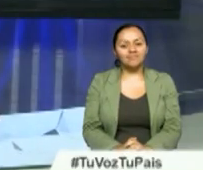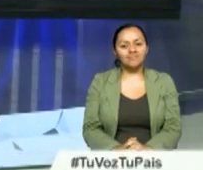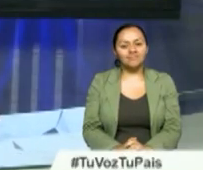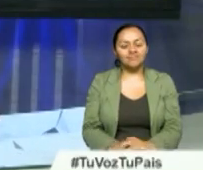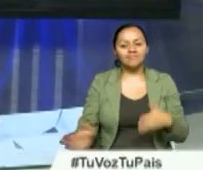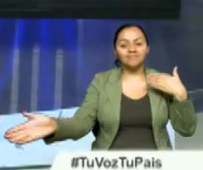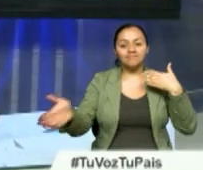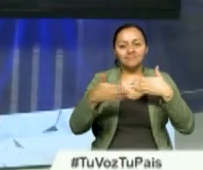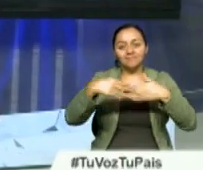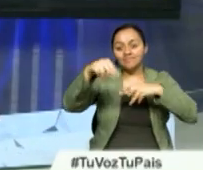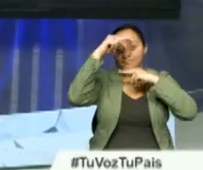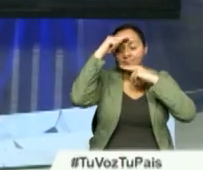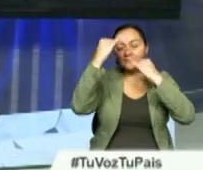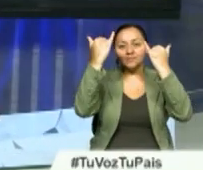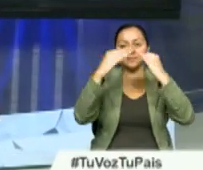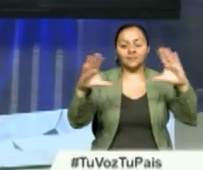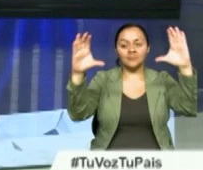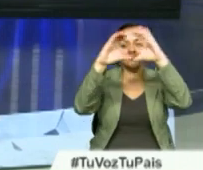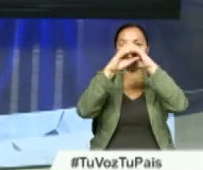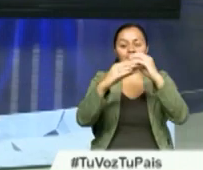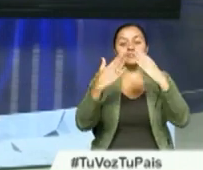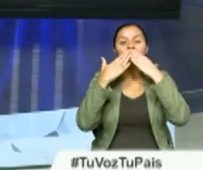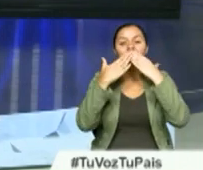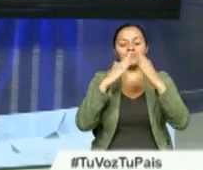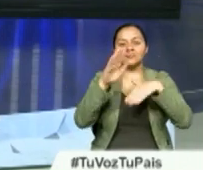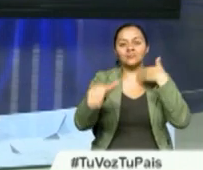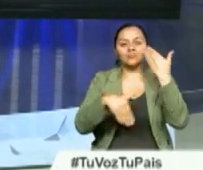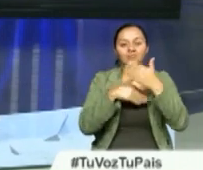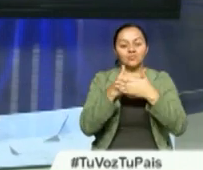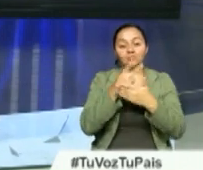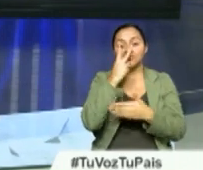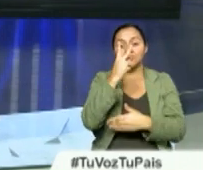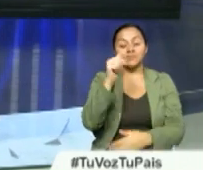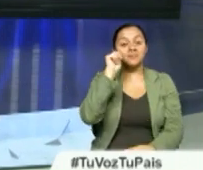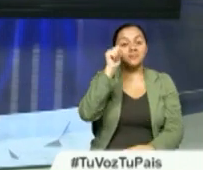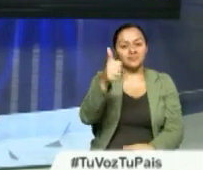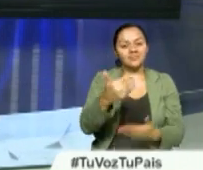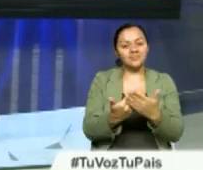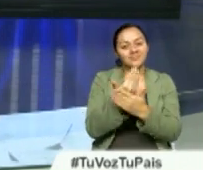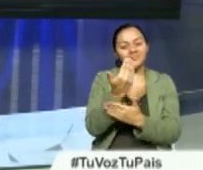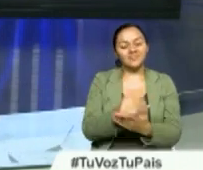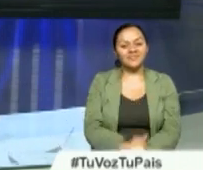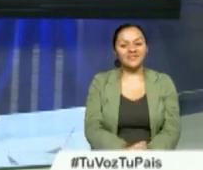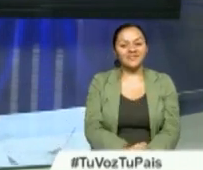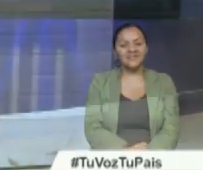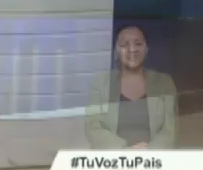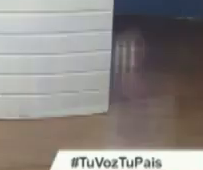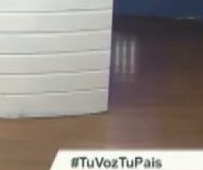Llegamos al final de la tercera emisión. Gracias por habernos acompañado y nos veremos mañana en una nueva cita.